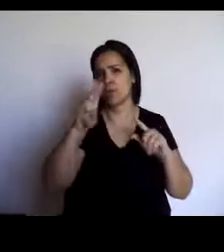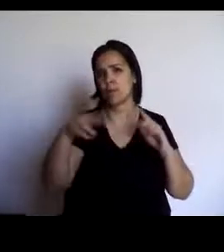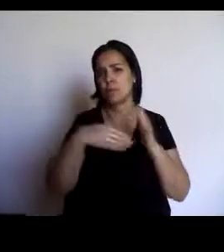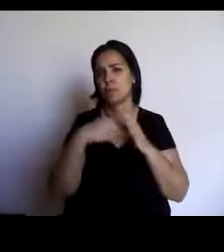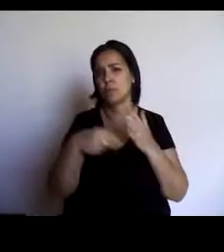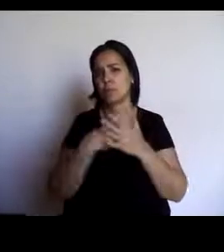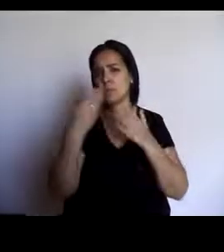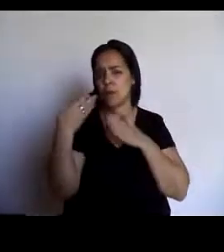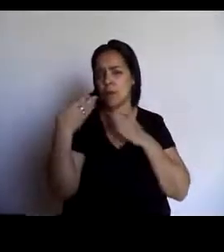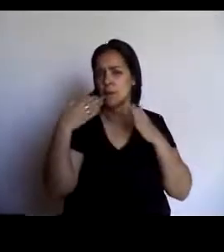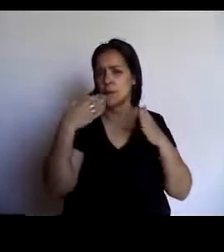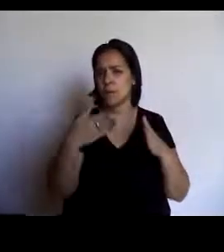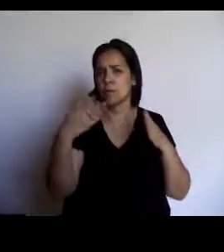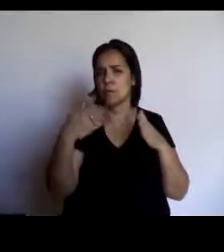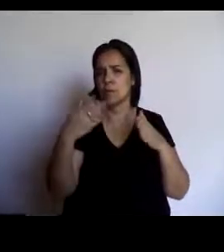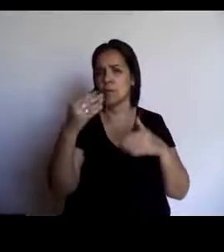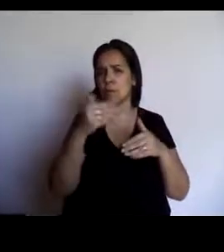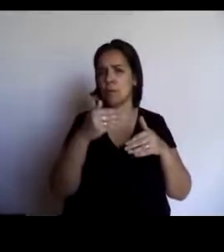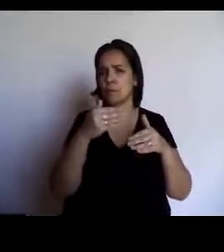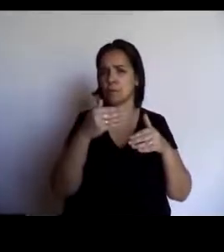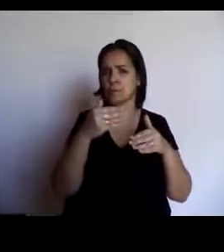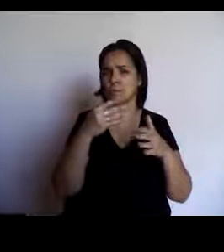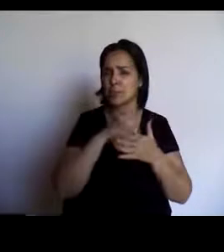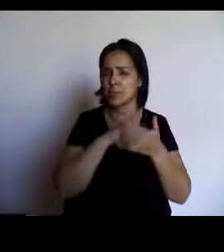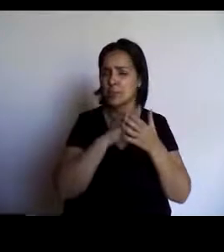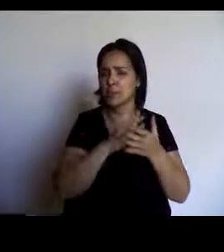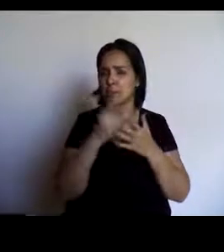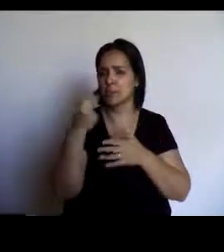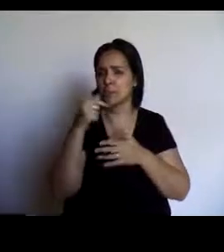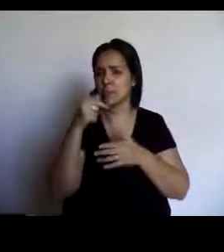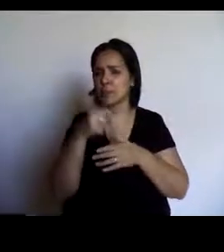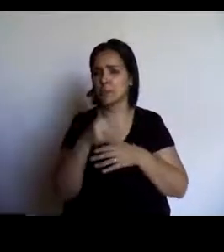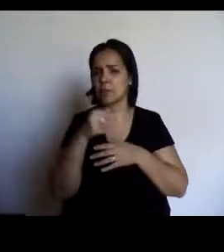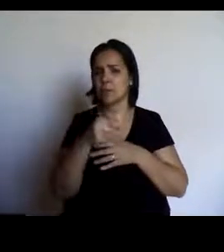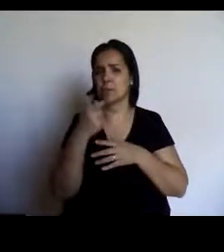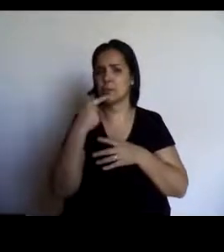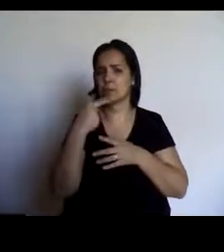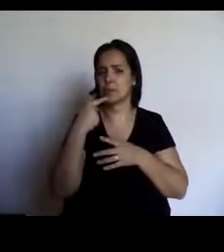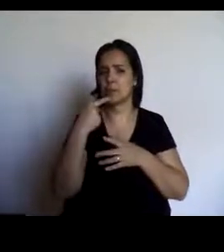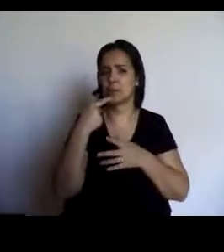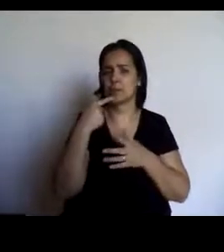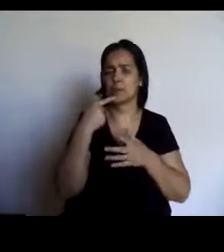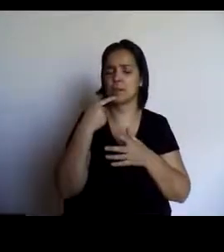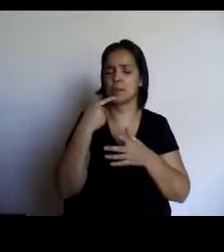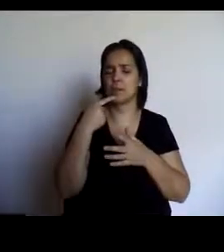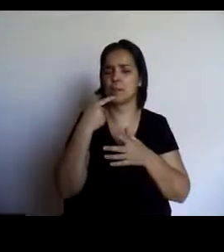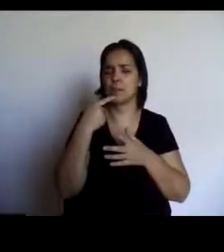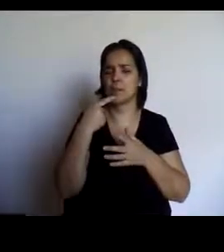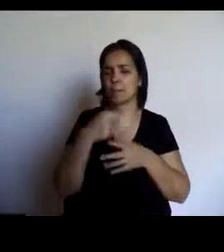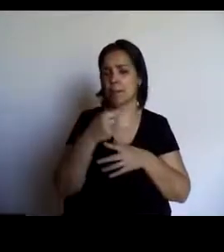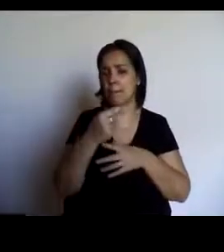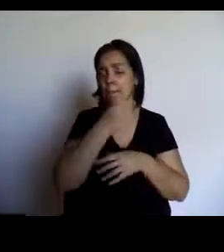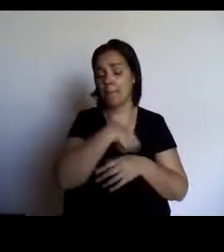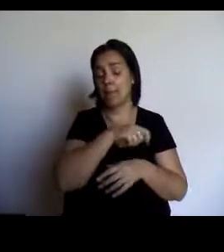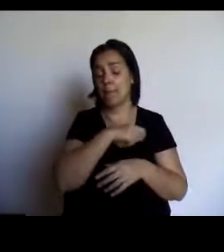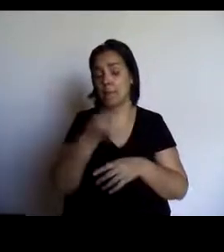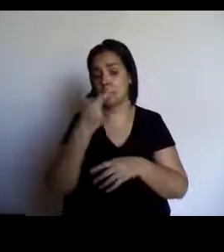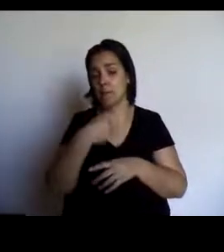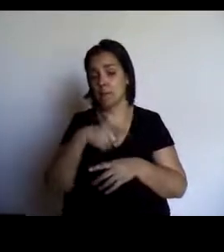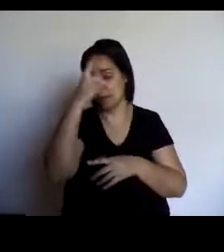enfocado a ampliar la cartera de servicios EURES que ofrece el SEPE y el Instituto de Empleo y Formación Profesional de Portugal. Desde entonces